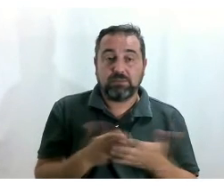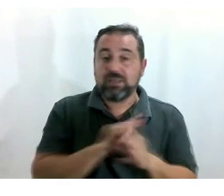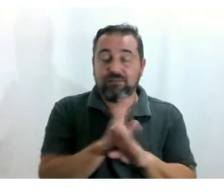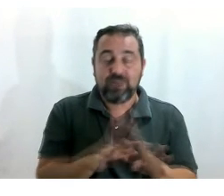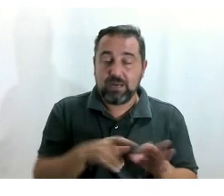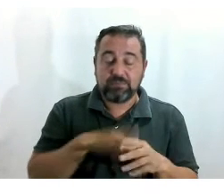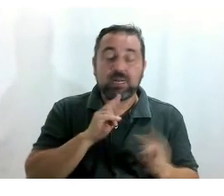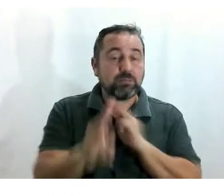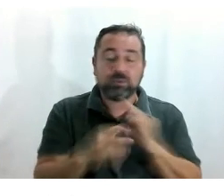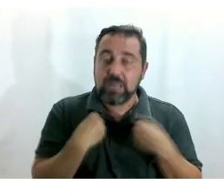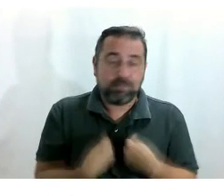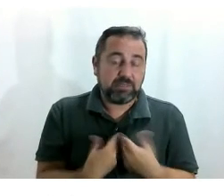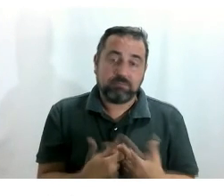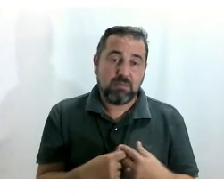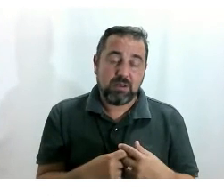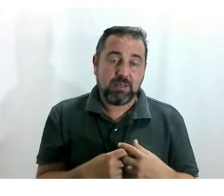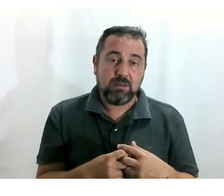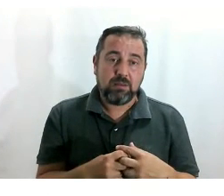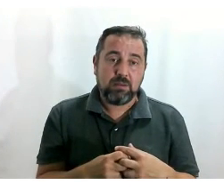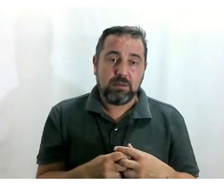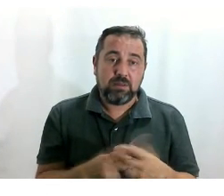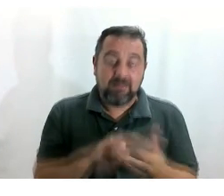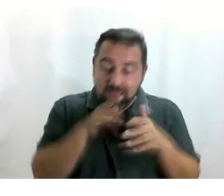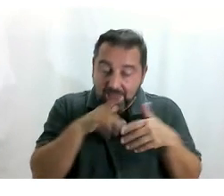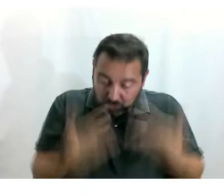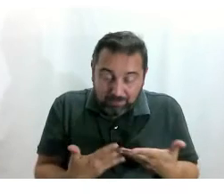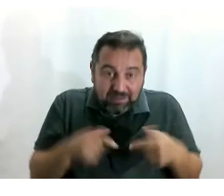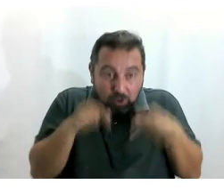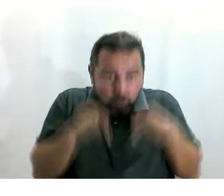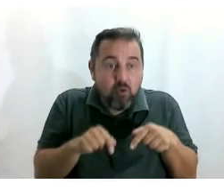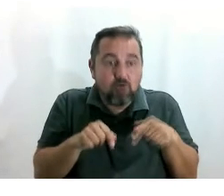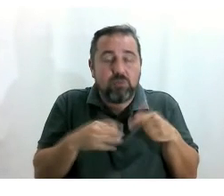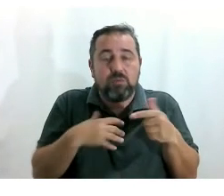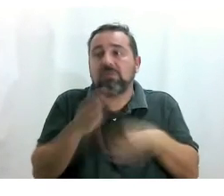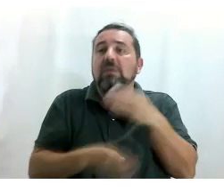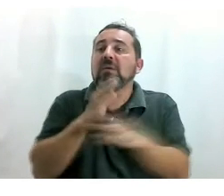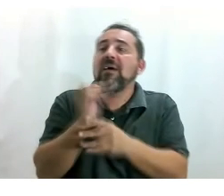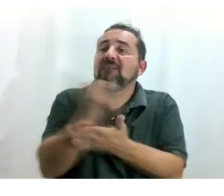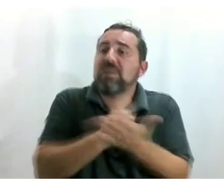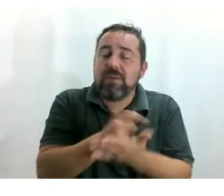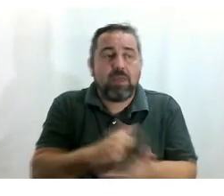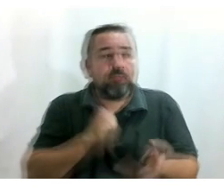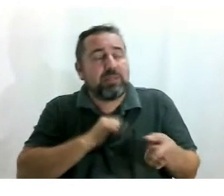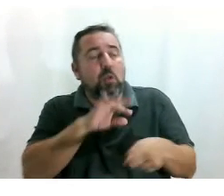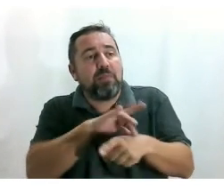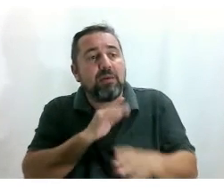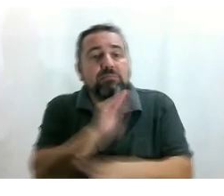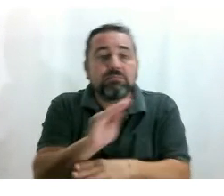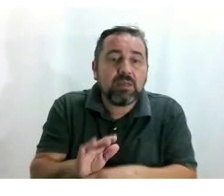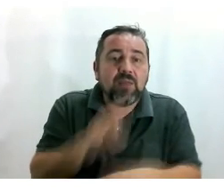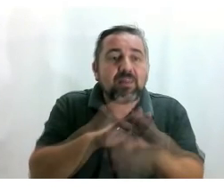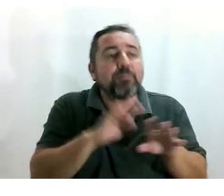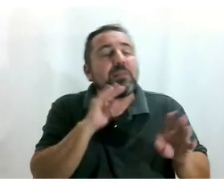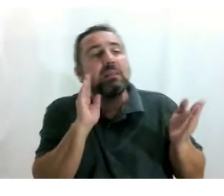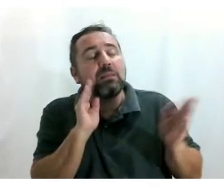misma respuesta. Claro, a día de hoy, actualmente, que podamos acudir a una farmacia o a nuestro hospital o a nuestro médico y que nos recomiende una terapia que